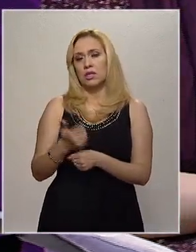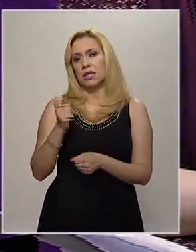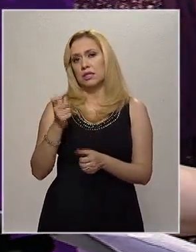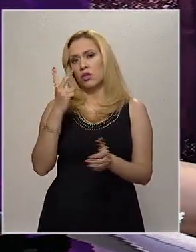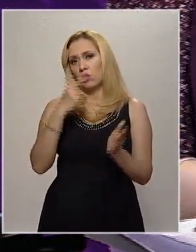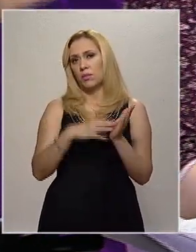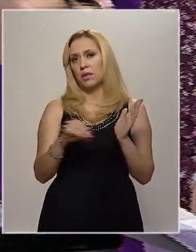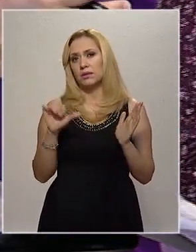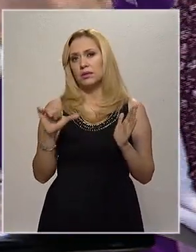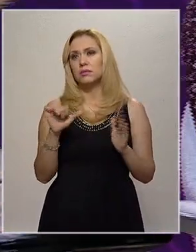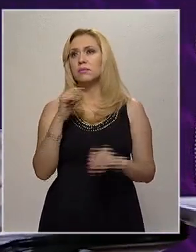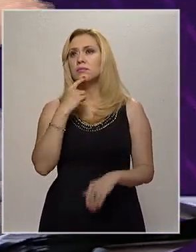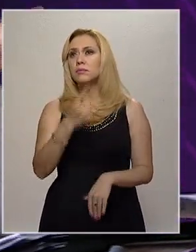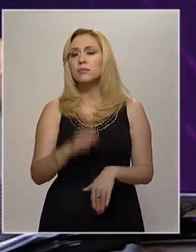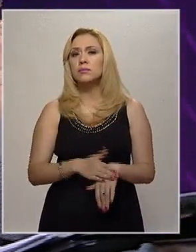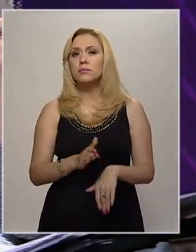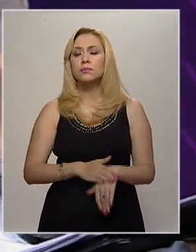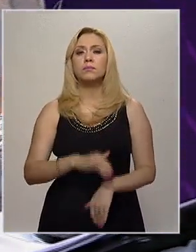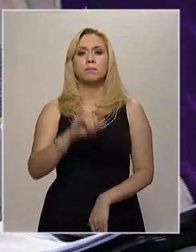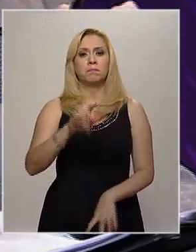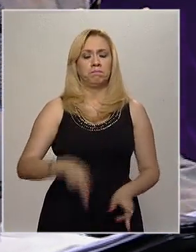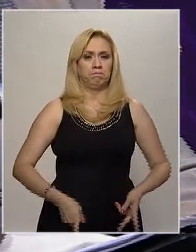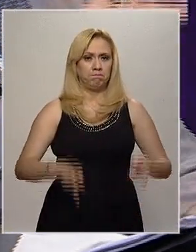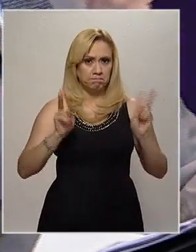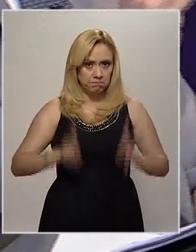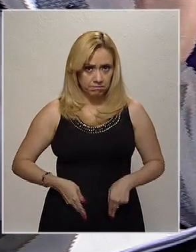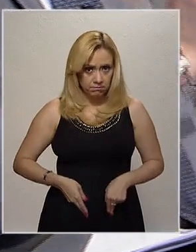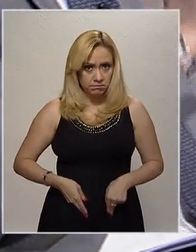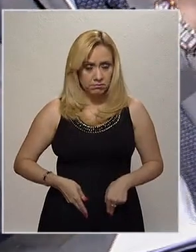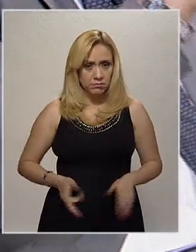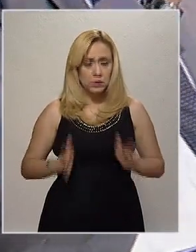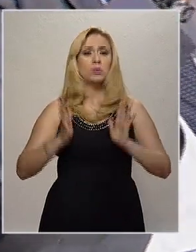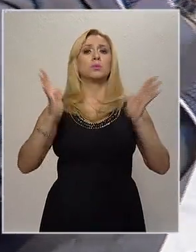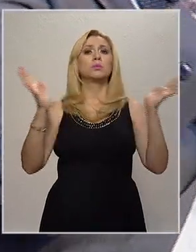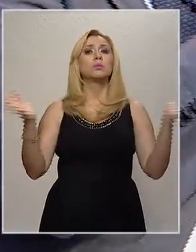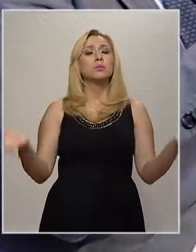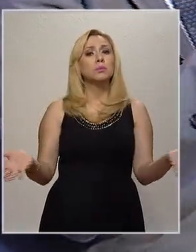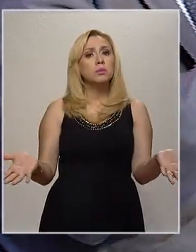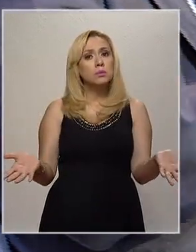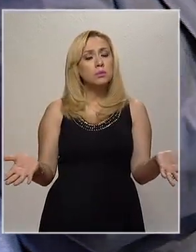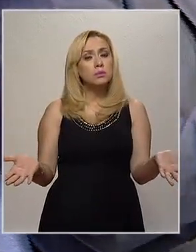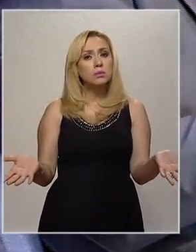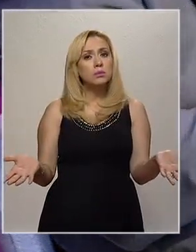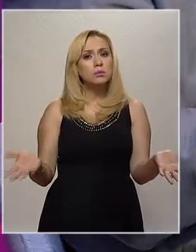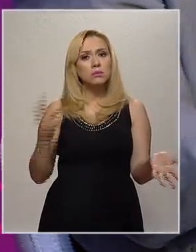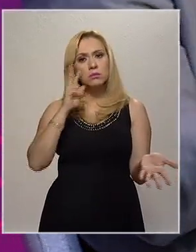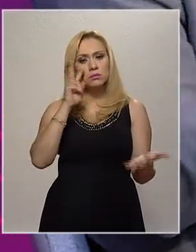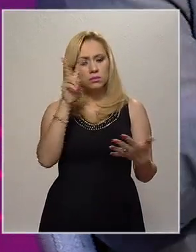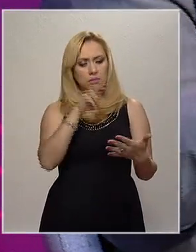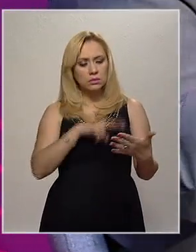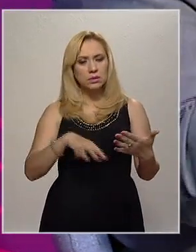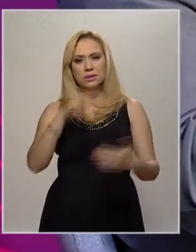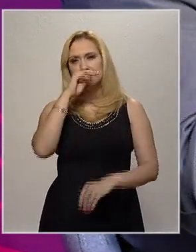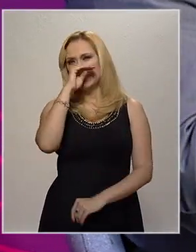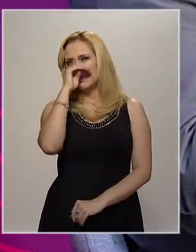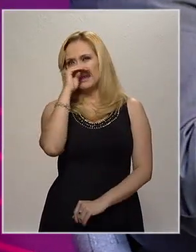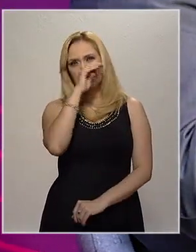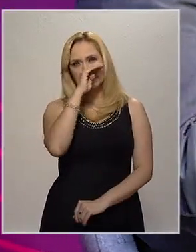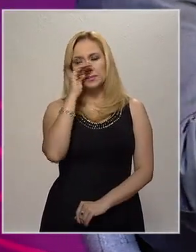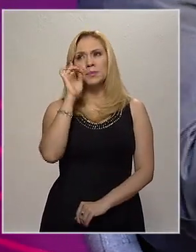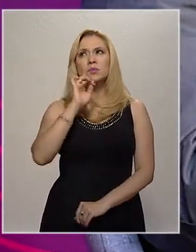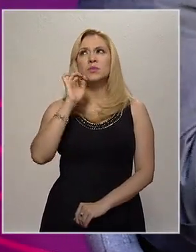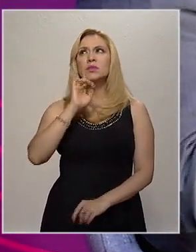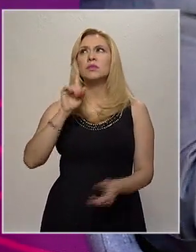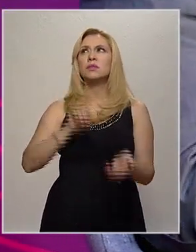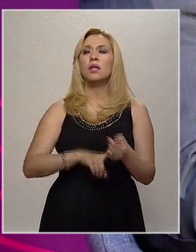2016, reportaron haber sido esterilizadas forzosamente. El tema es, si lo vemos en perspectiva, que el número de mujeres era de cerca